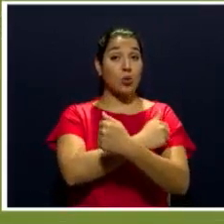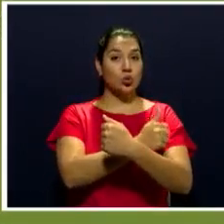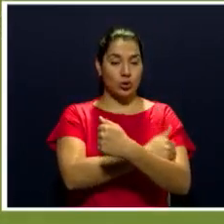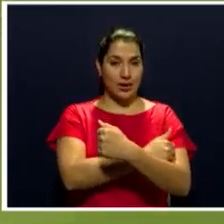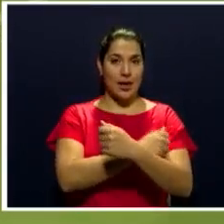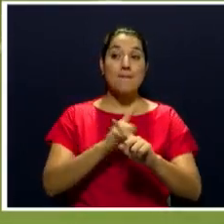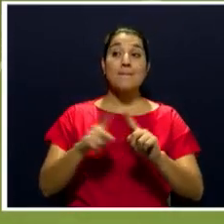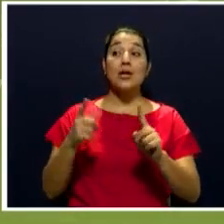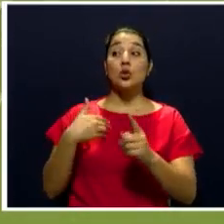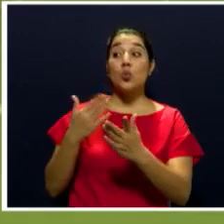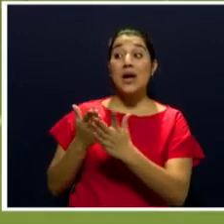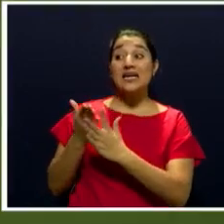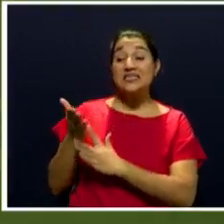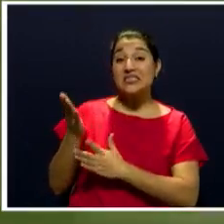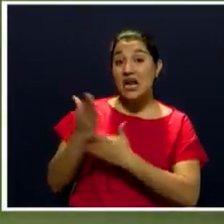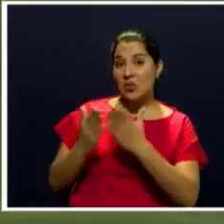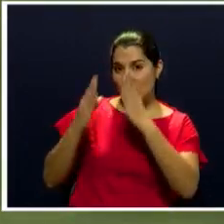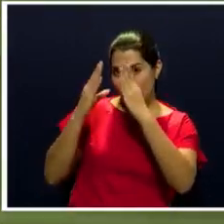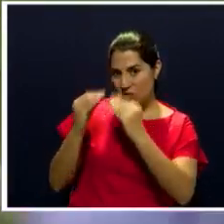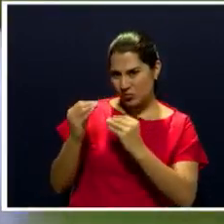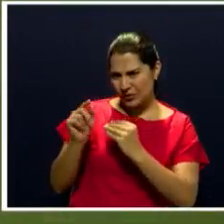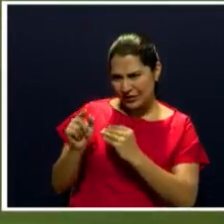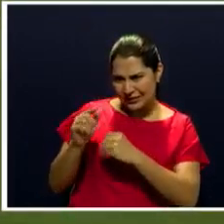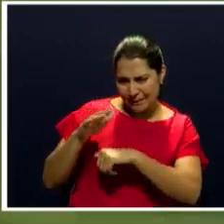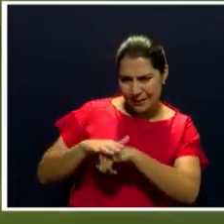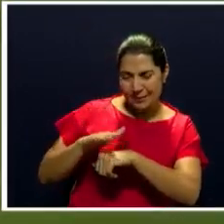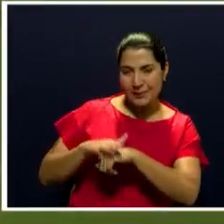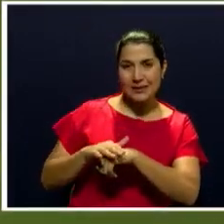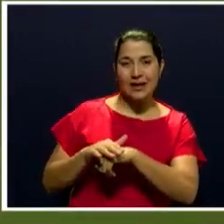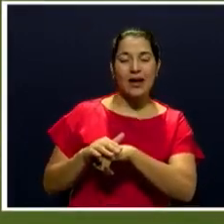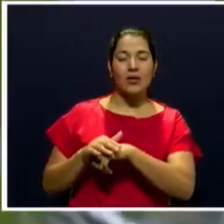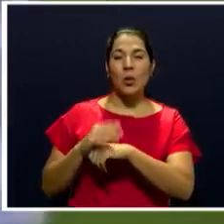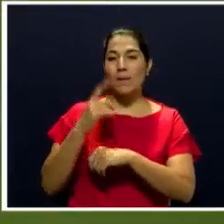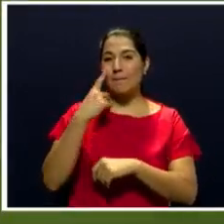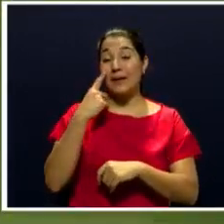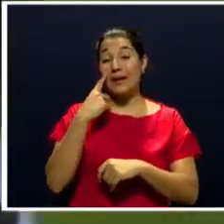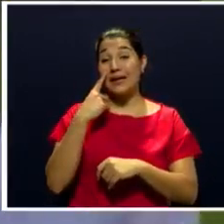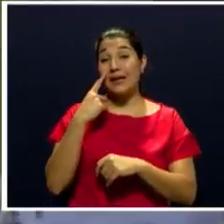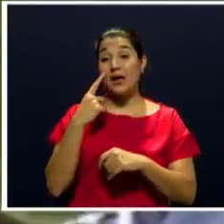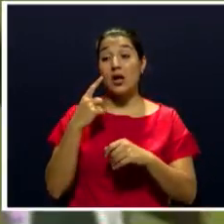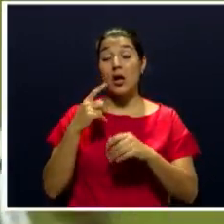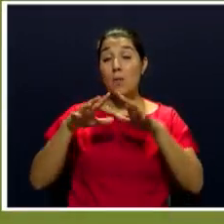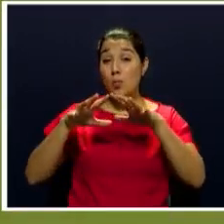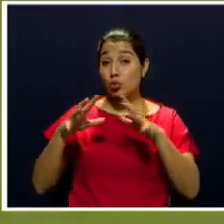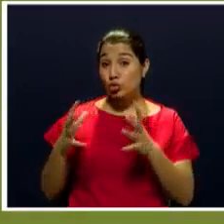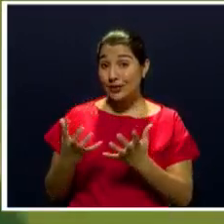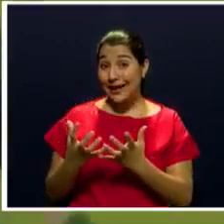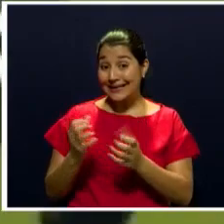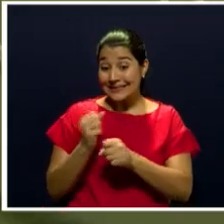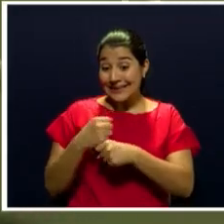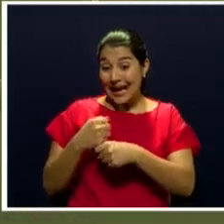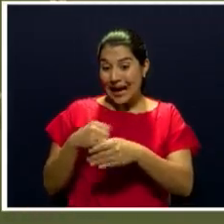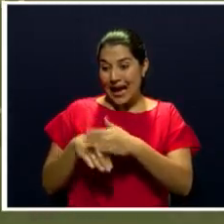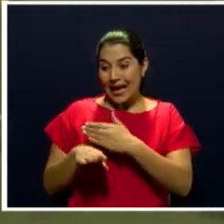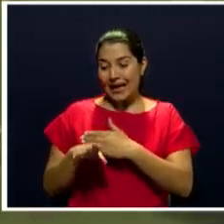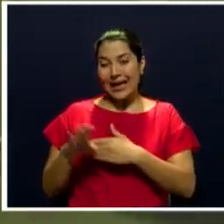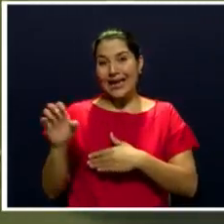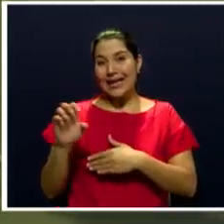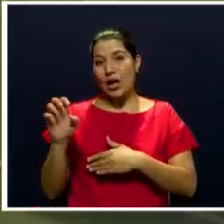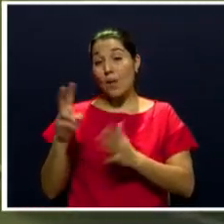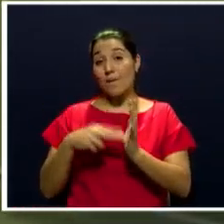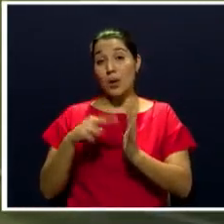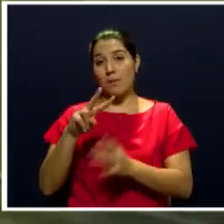a algunas fuentes que aseguraron desconocer por completo la posibilidad de que el Mundial se realice en los primeros meses del 2021. Al menos la